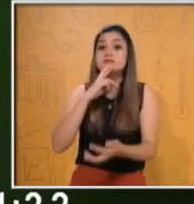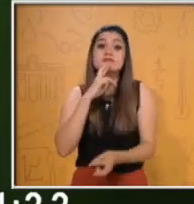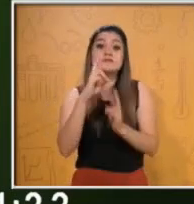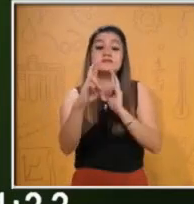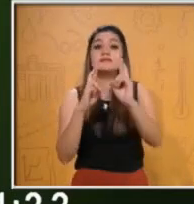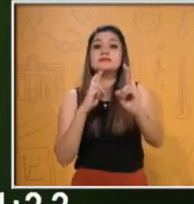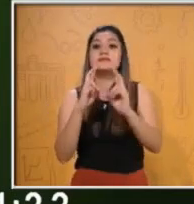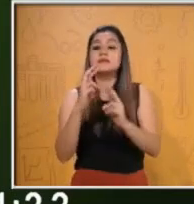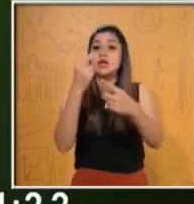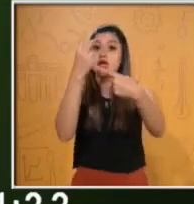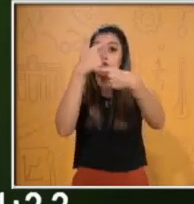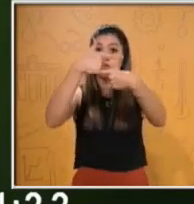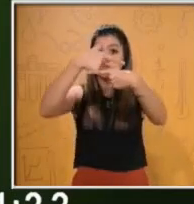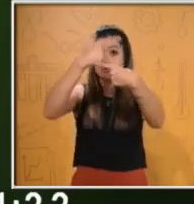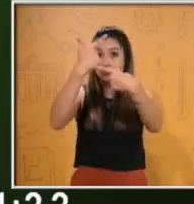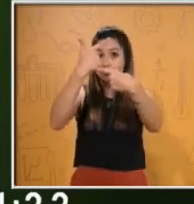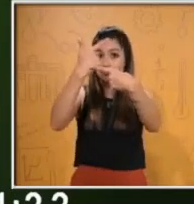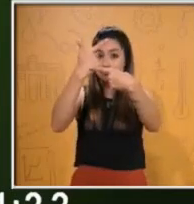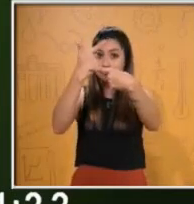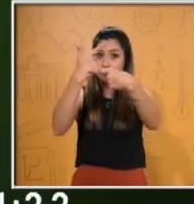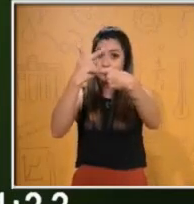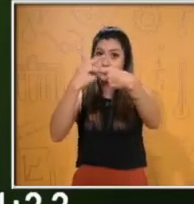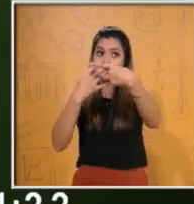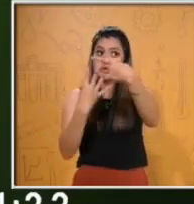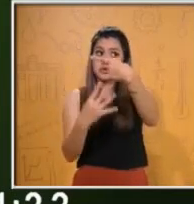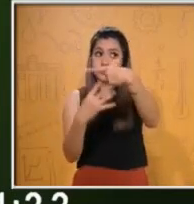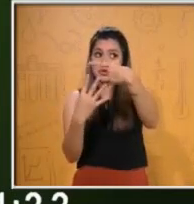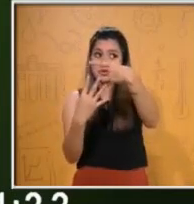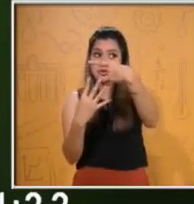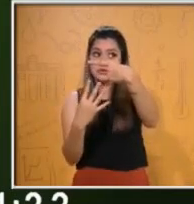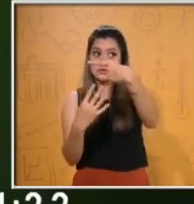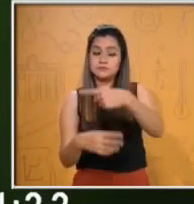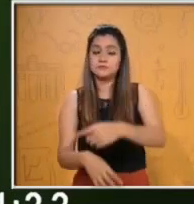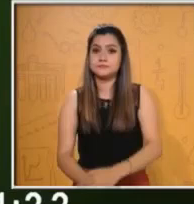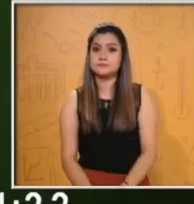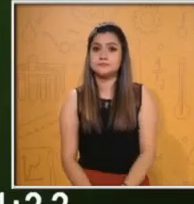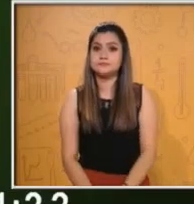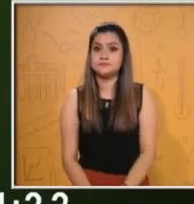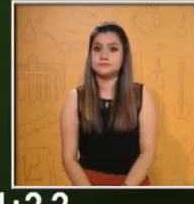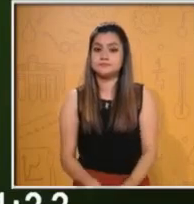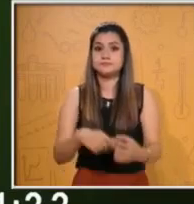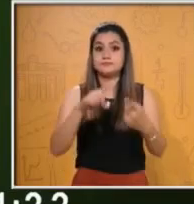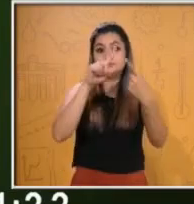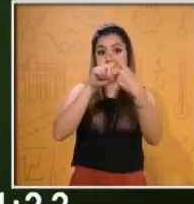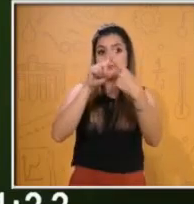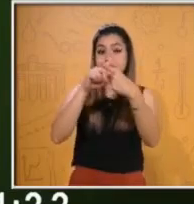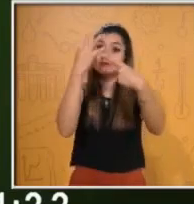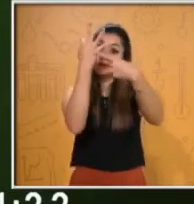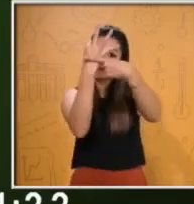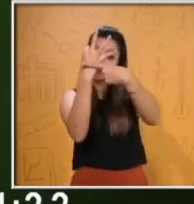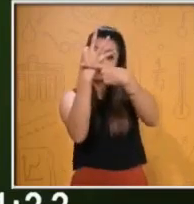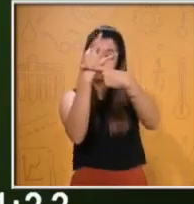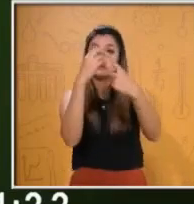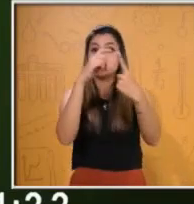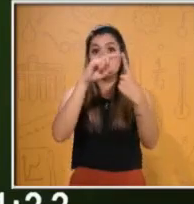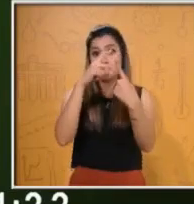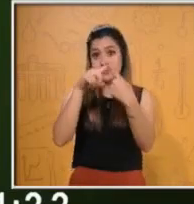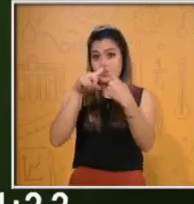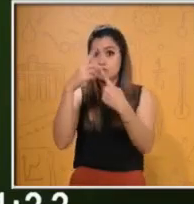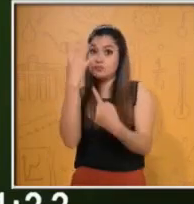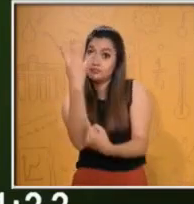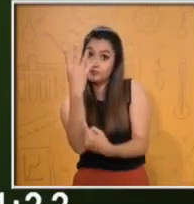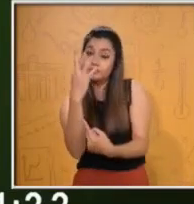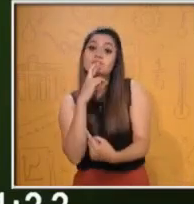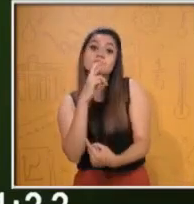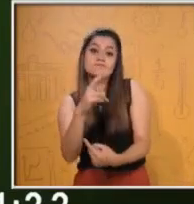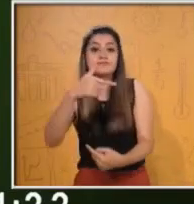es 12 cuartos. ¿Qué fue lo que hicimos? Nuevamente, pues multiplicamos el 3 por el 4, nos da como resultado el